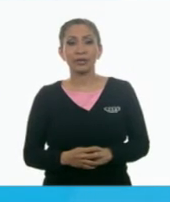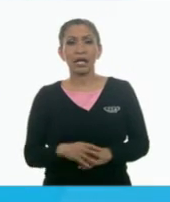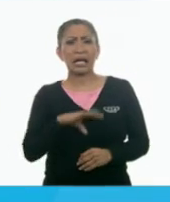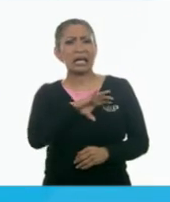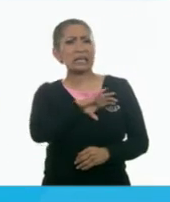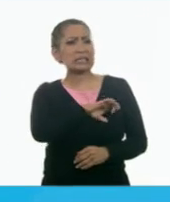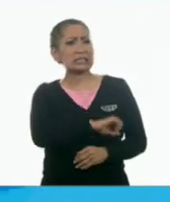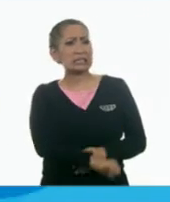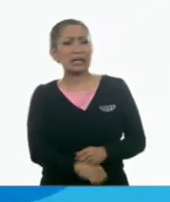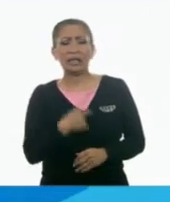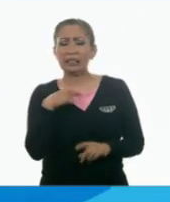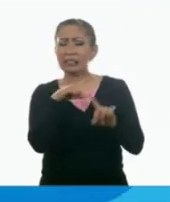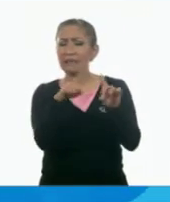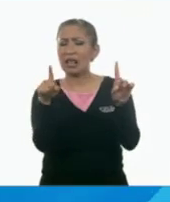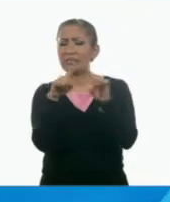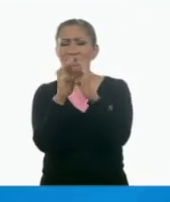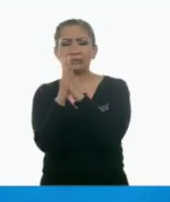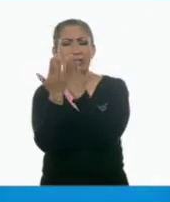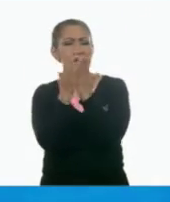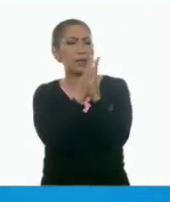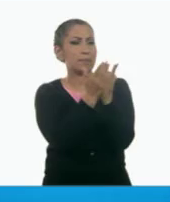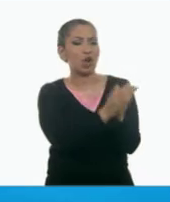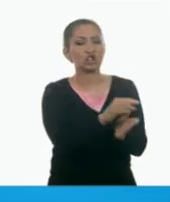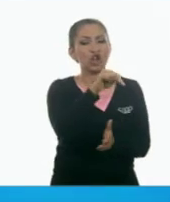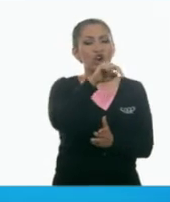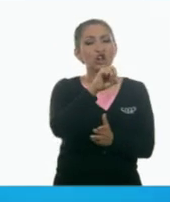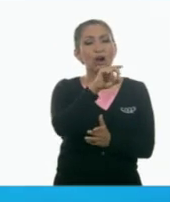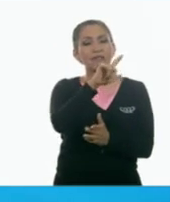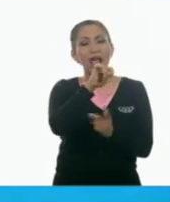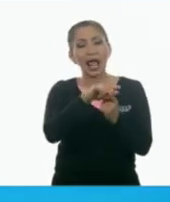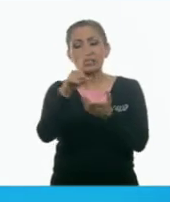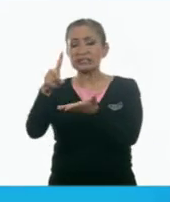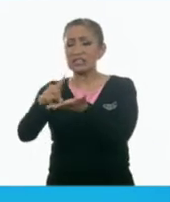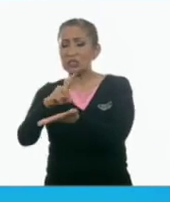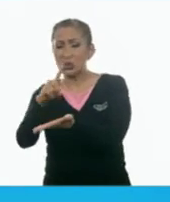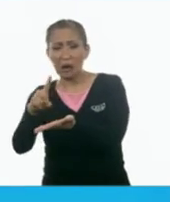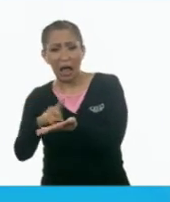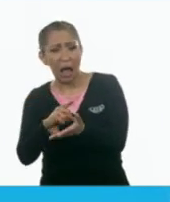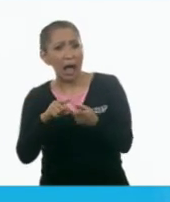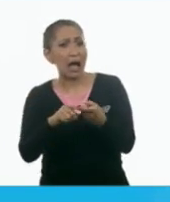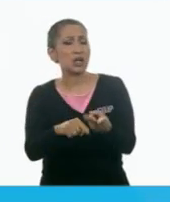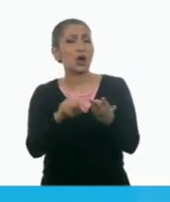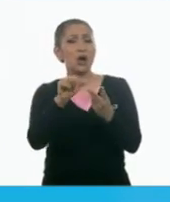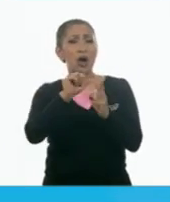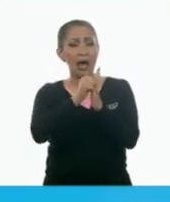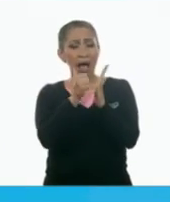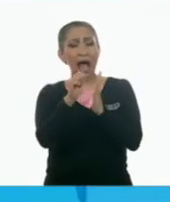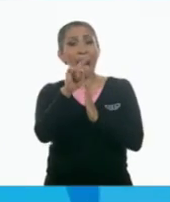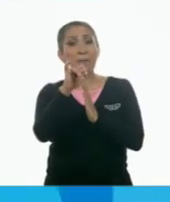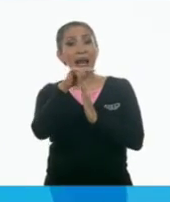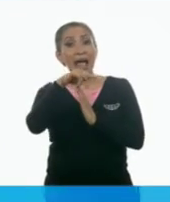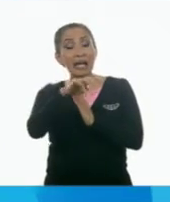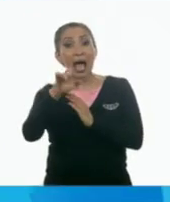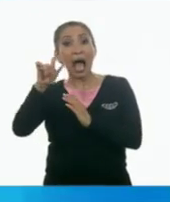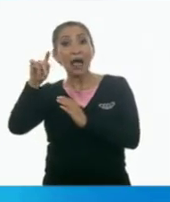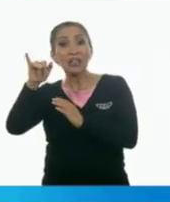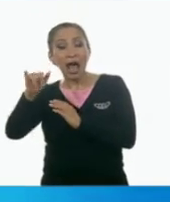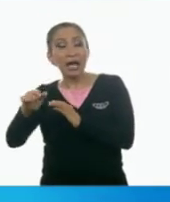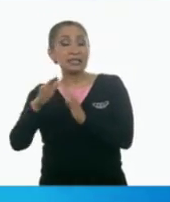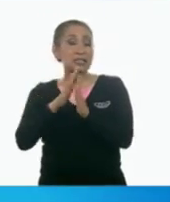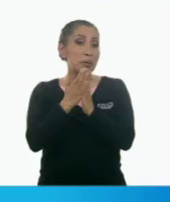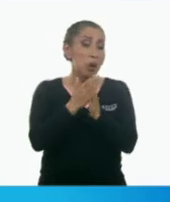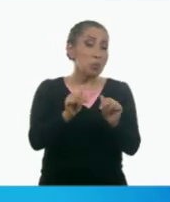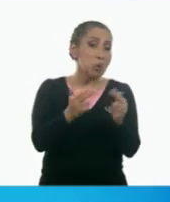Le encantaba comer toda clase de libros. Novelas, diccionarios, almanaques y atlas. Libros de